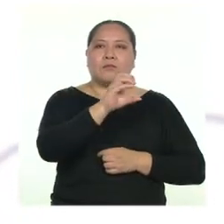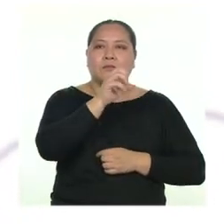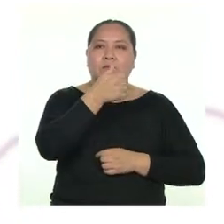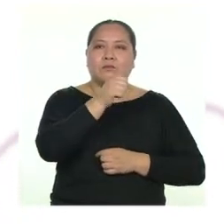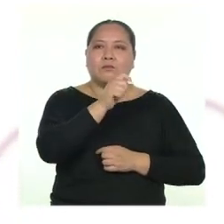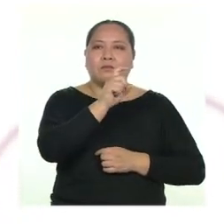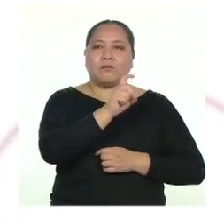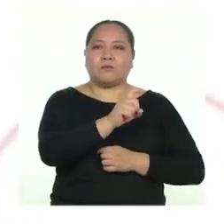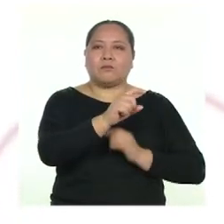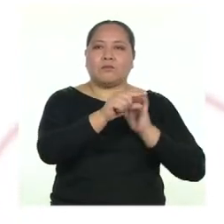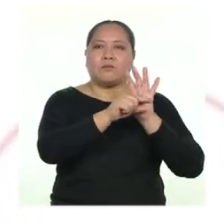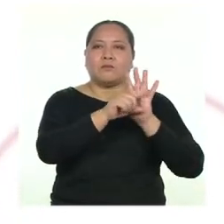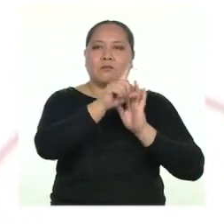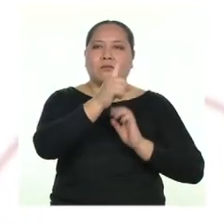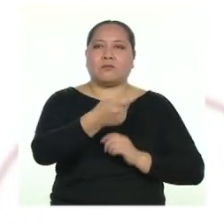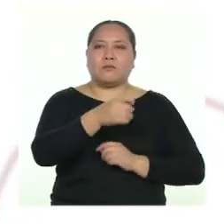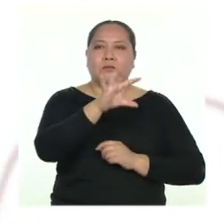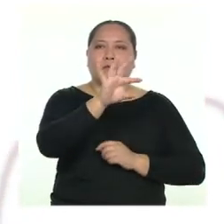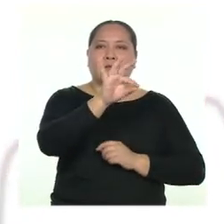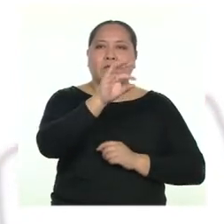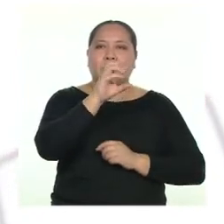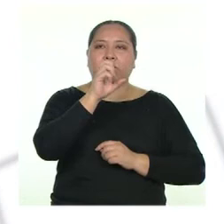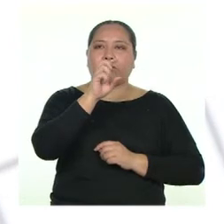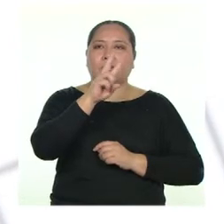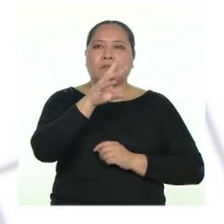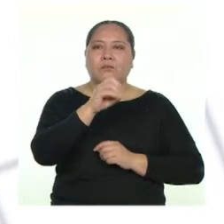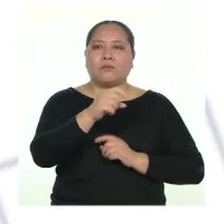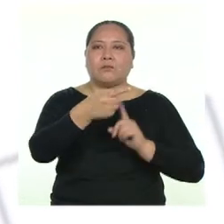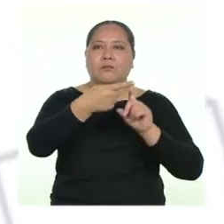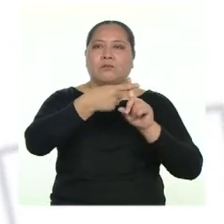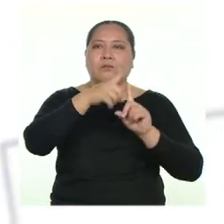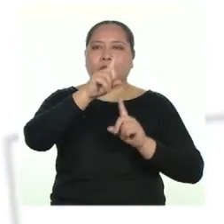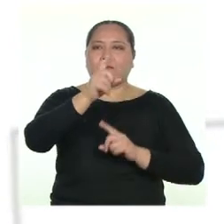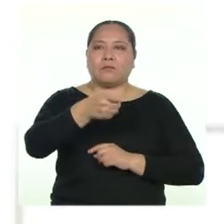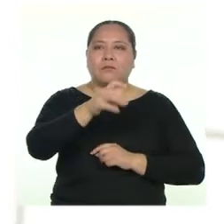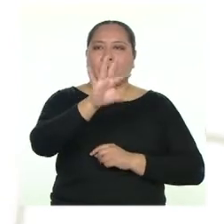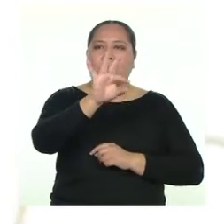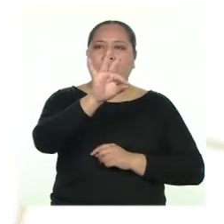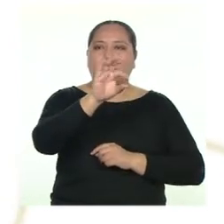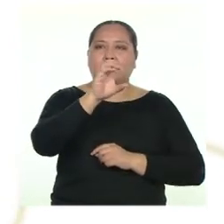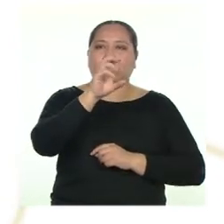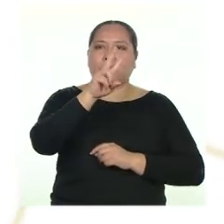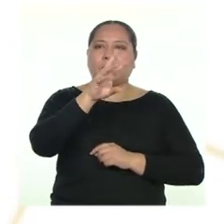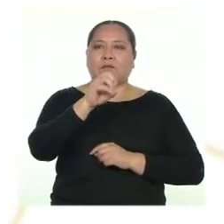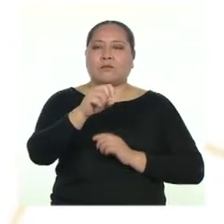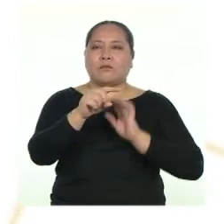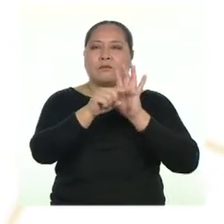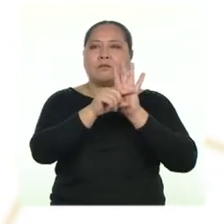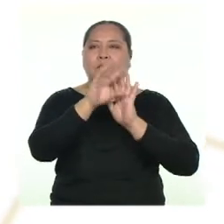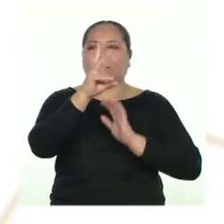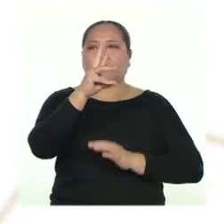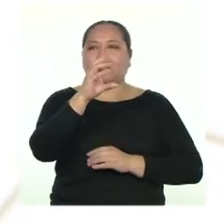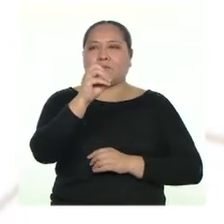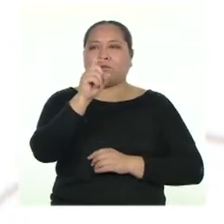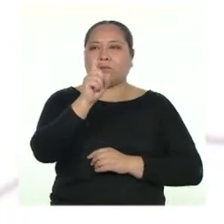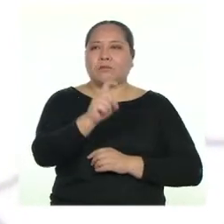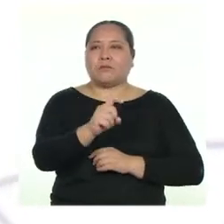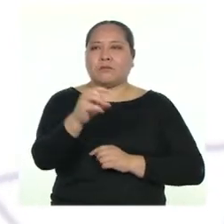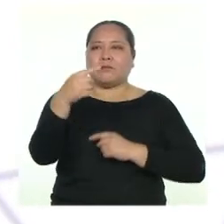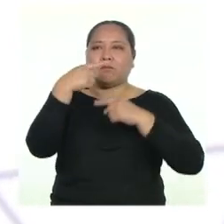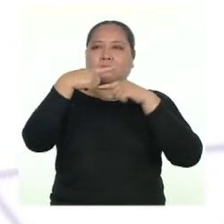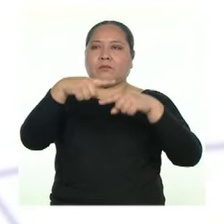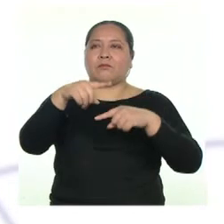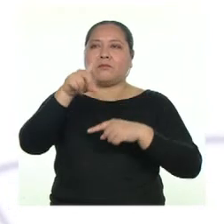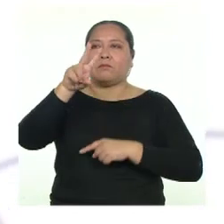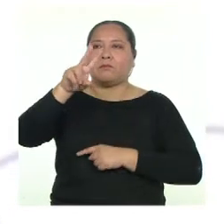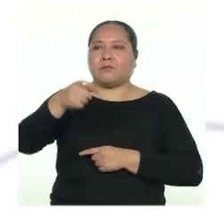910x menos 1920 más 1920 menos 600x es igual